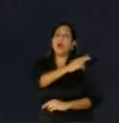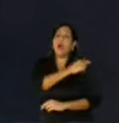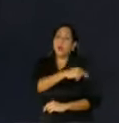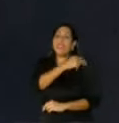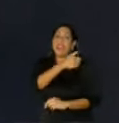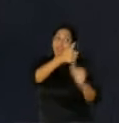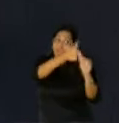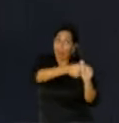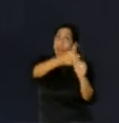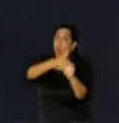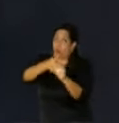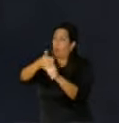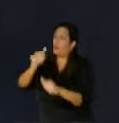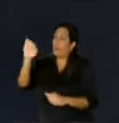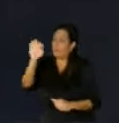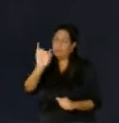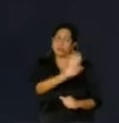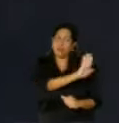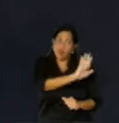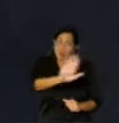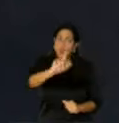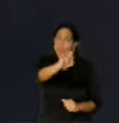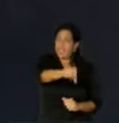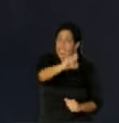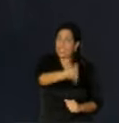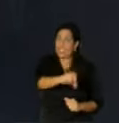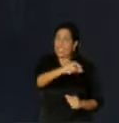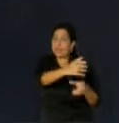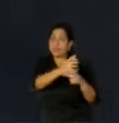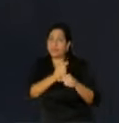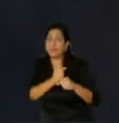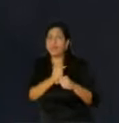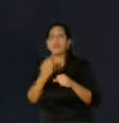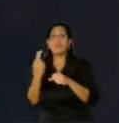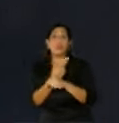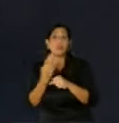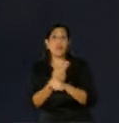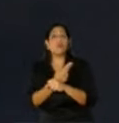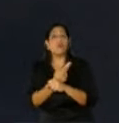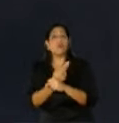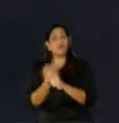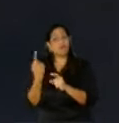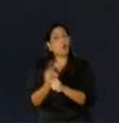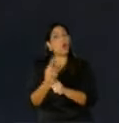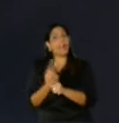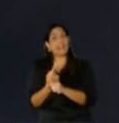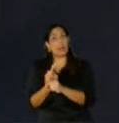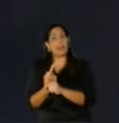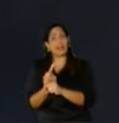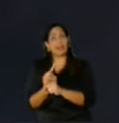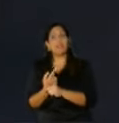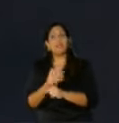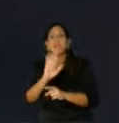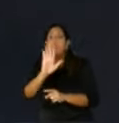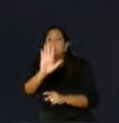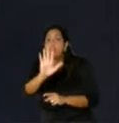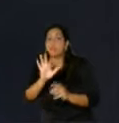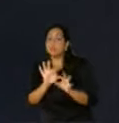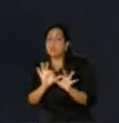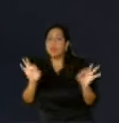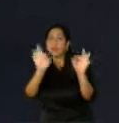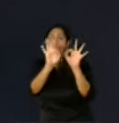responsabilidad internamente, dentro del marco de referencia de sus materiales y sus equipos, de utilizarlo de la forma más responsable posible. Es importante reconocer que al día